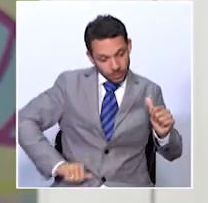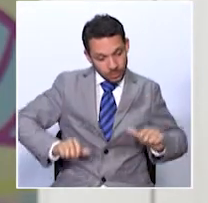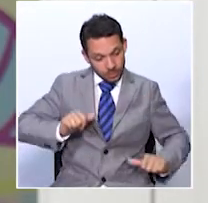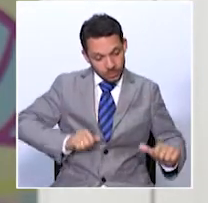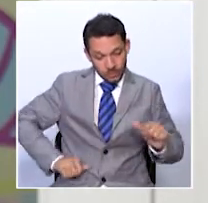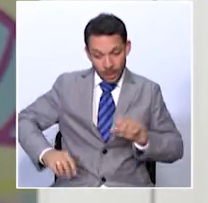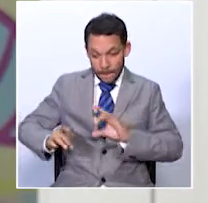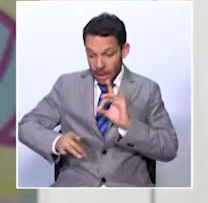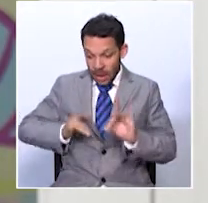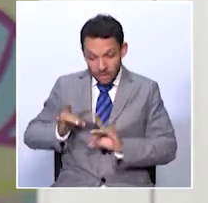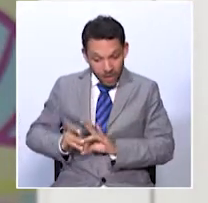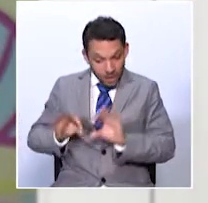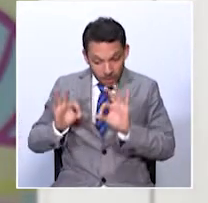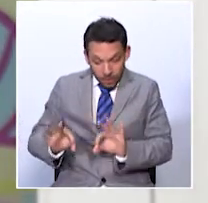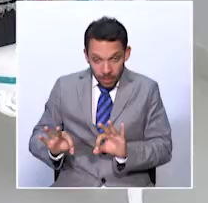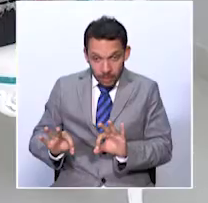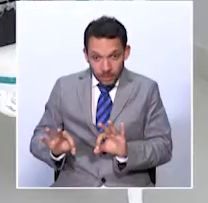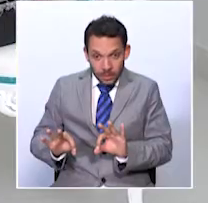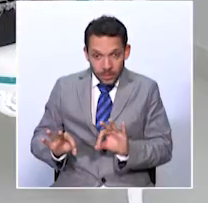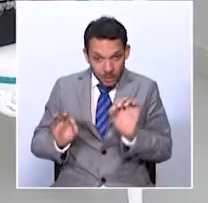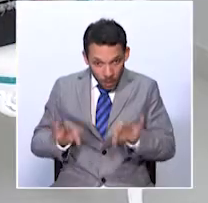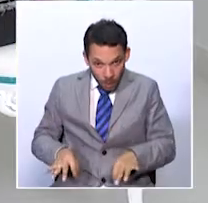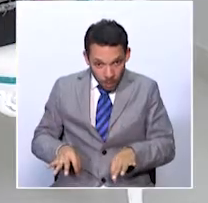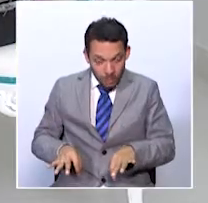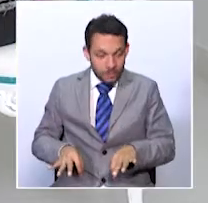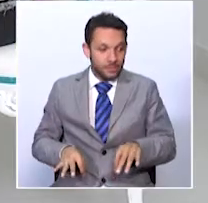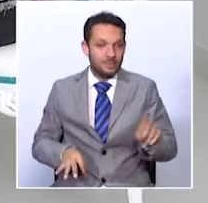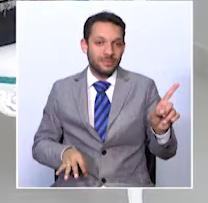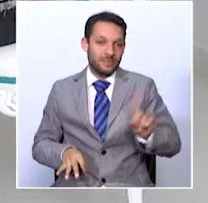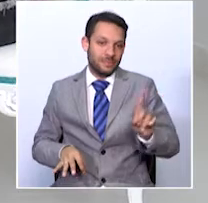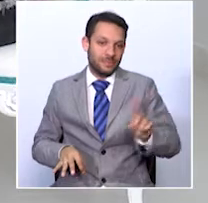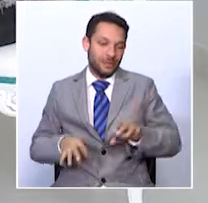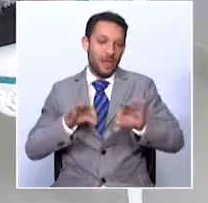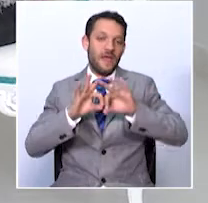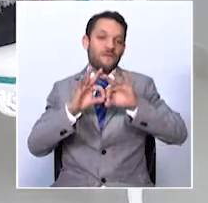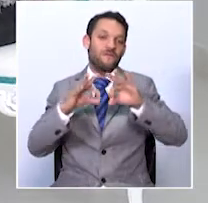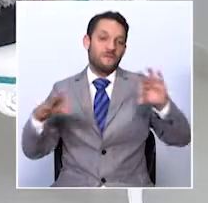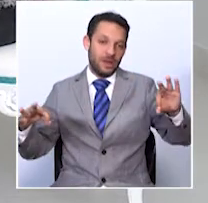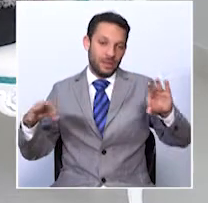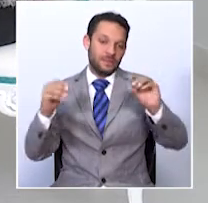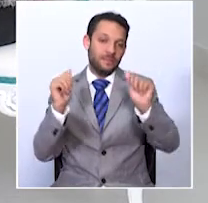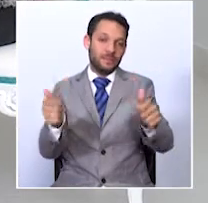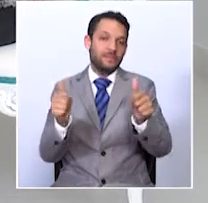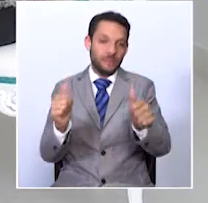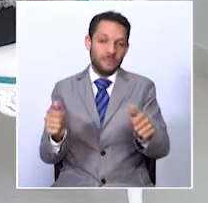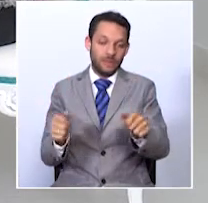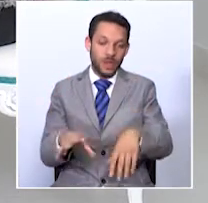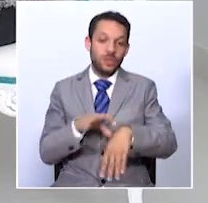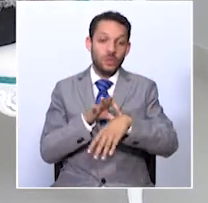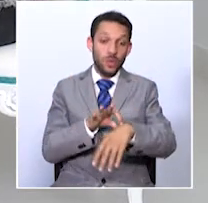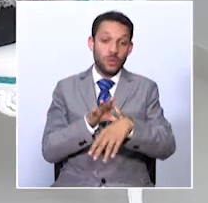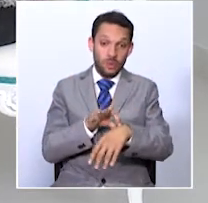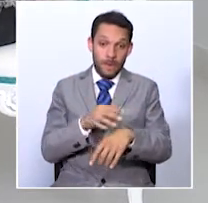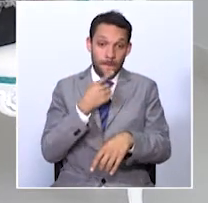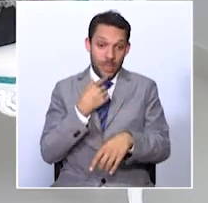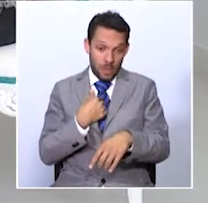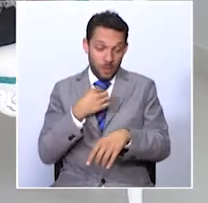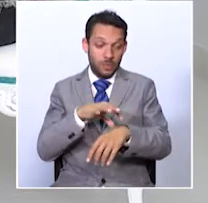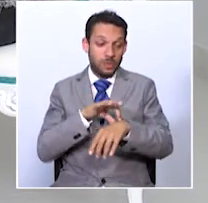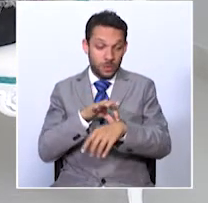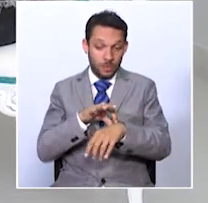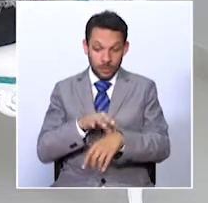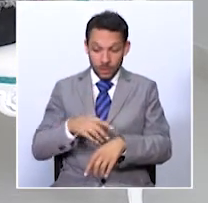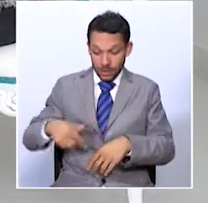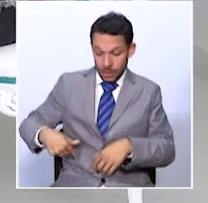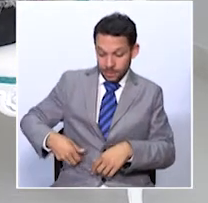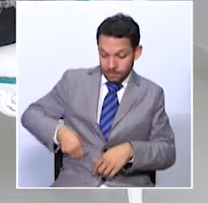haber. Yo les tengo una frase a los pacientes, porque vea doctora, yo vengo, pero es que mire la cicatriz que